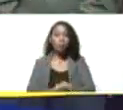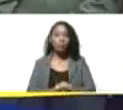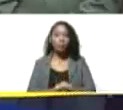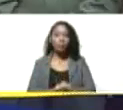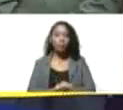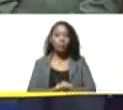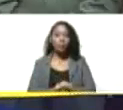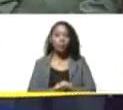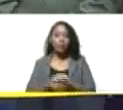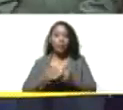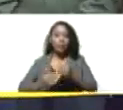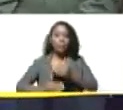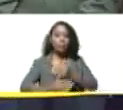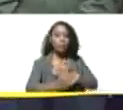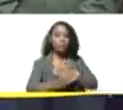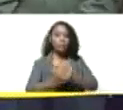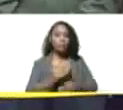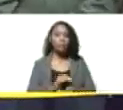Salió